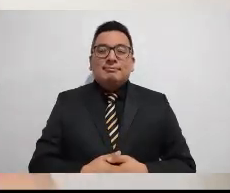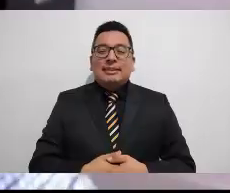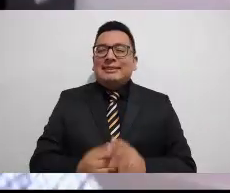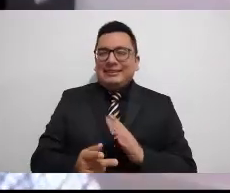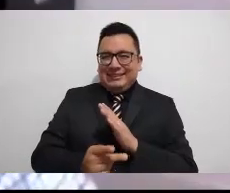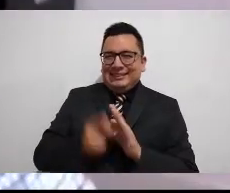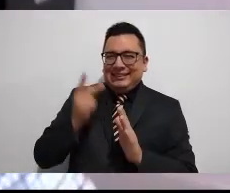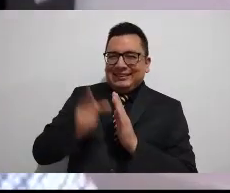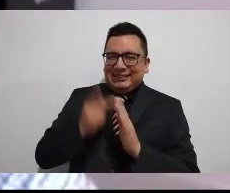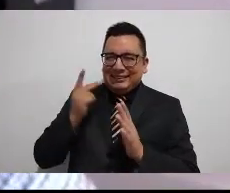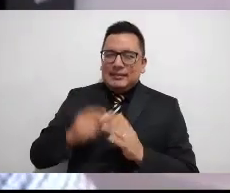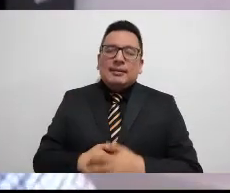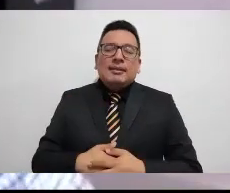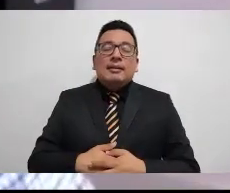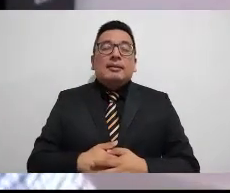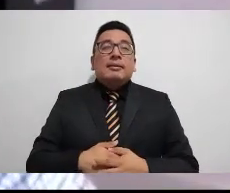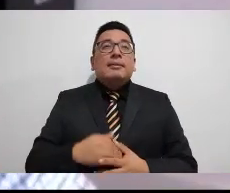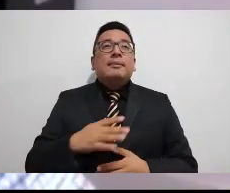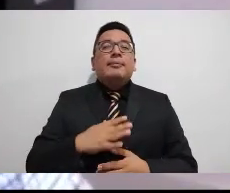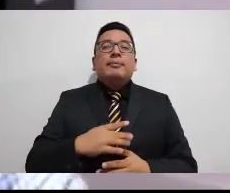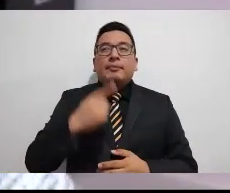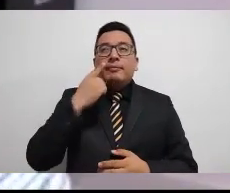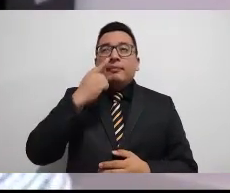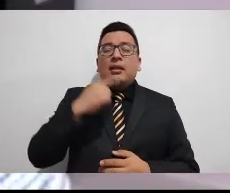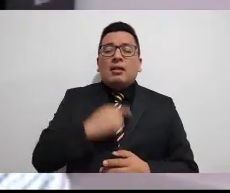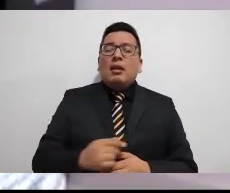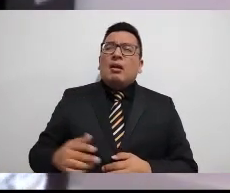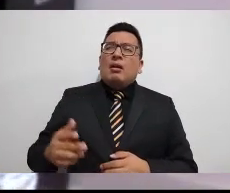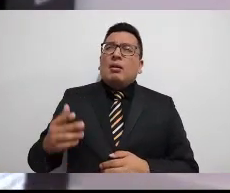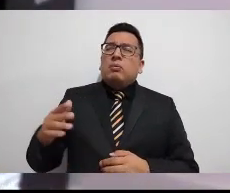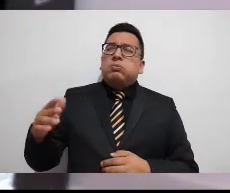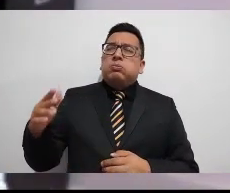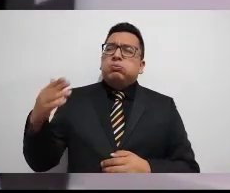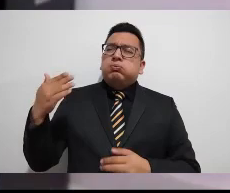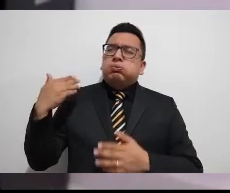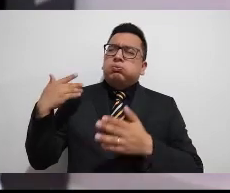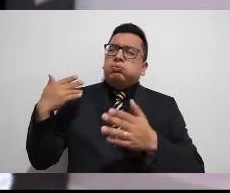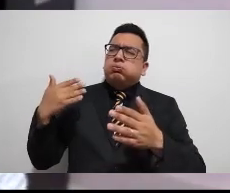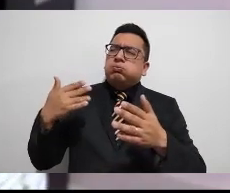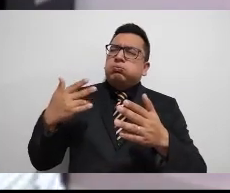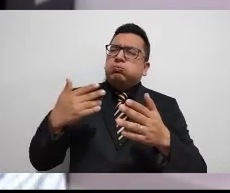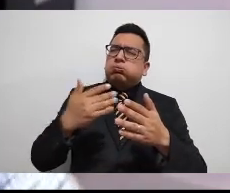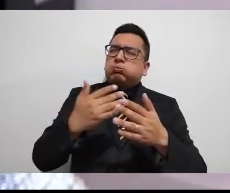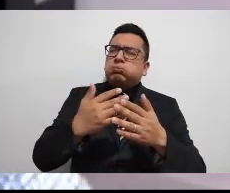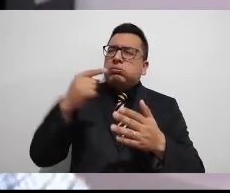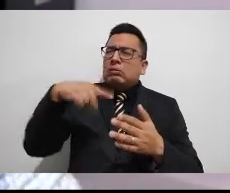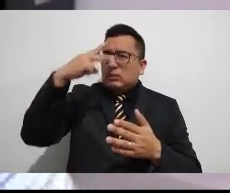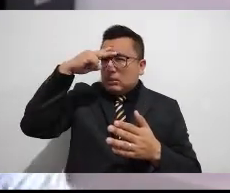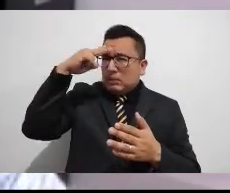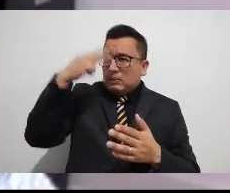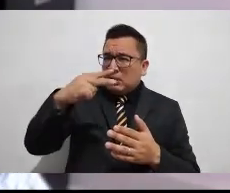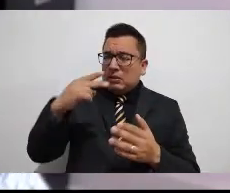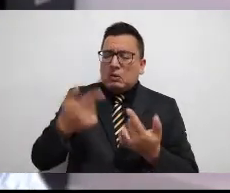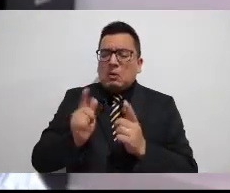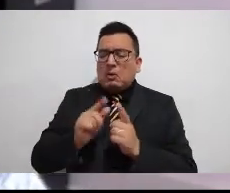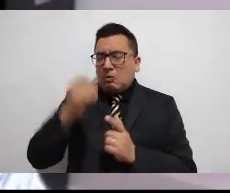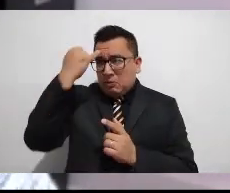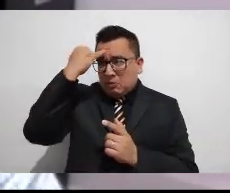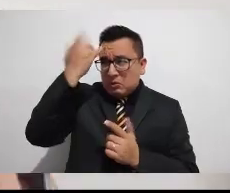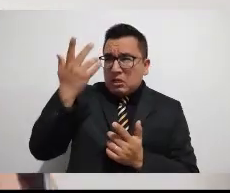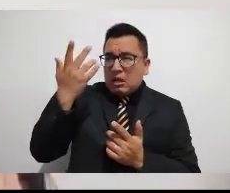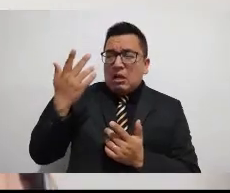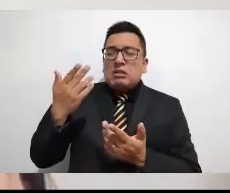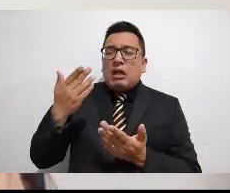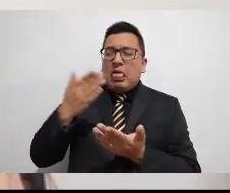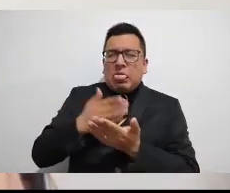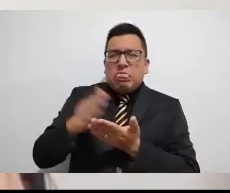Te la repito. ¿Cuál es el contexto histórico de discriminación a los pueblos indígenas en México? Híjole,